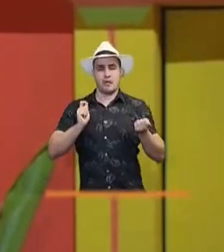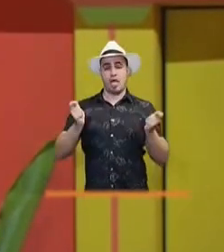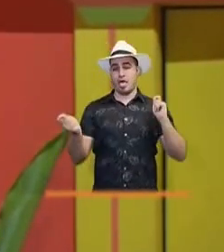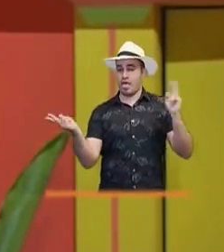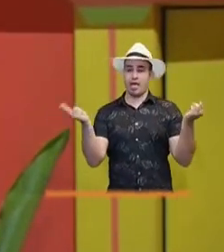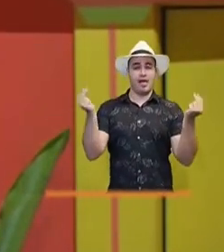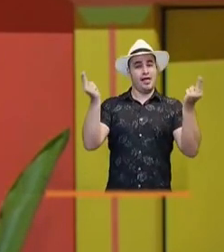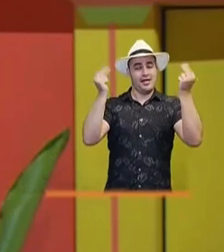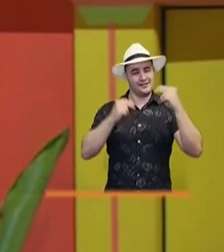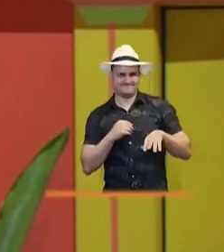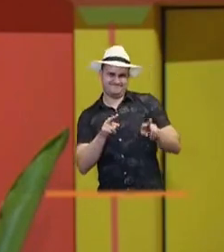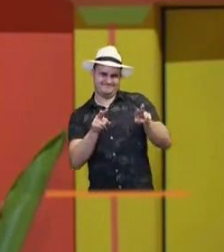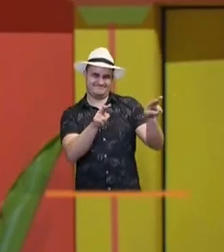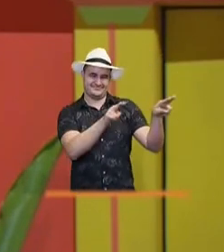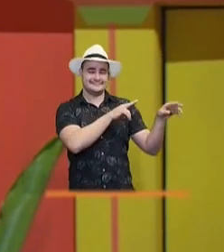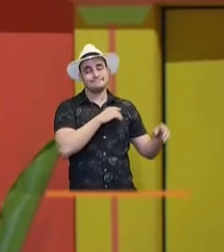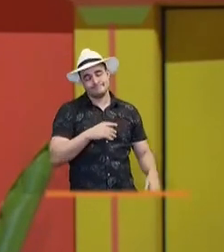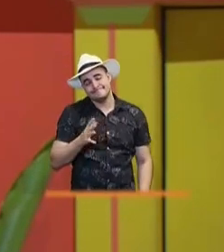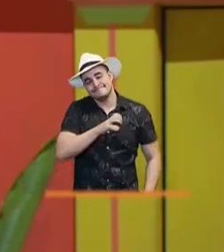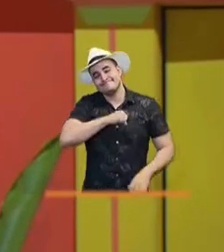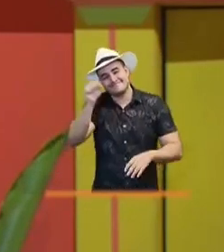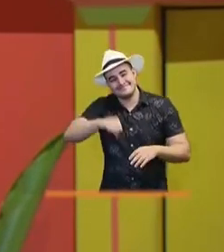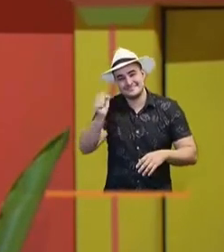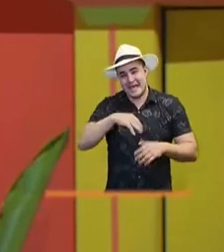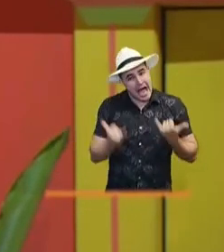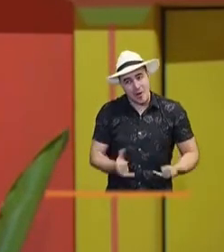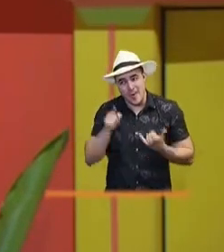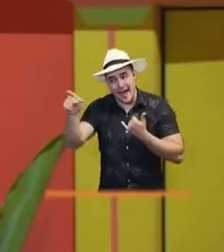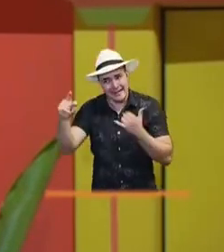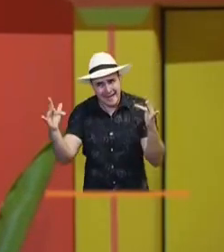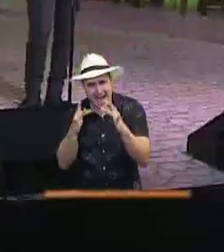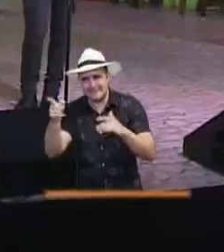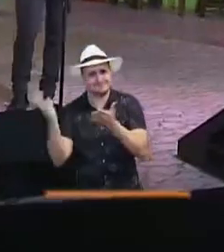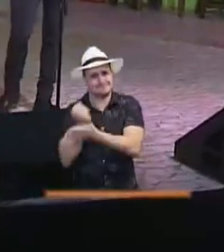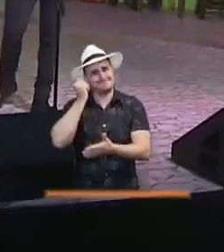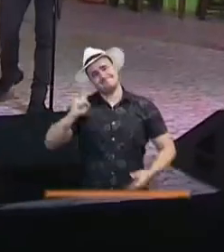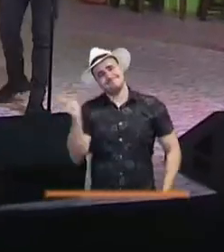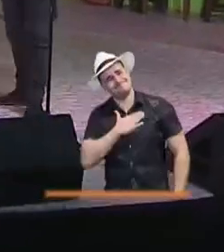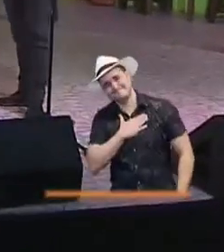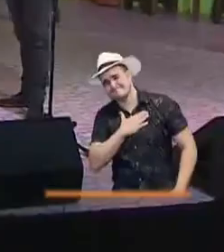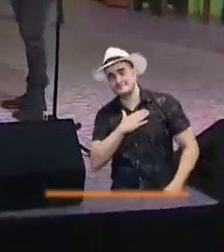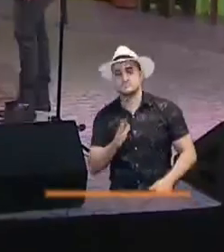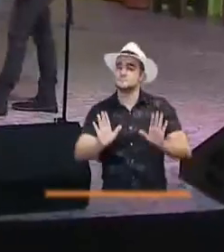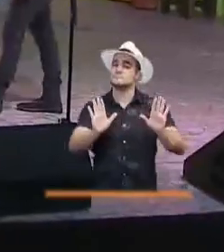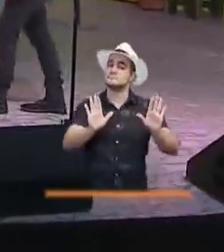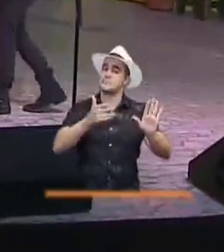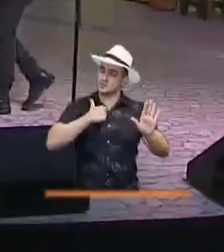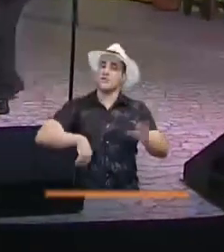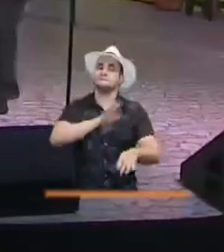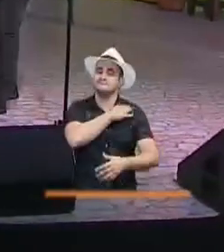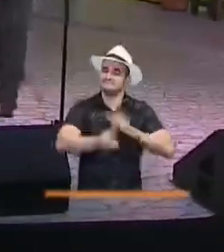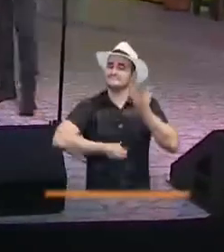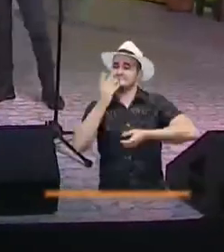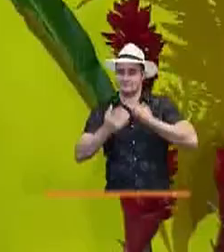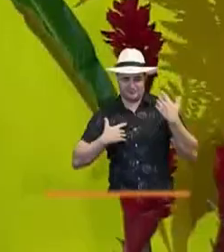de pronto, pero no es en esta oportunidad. Pero soy un